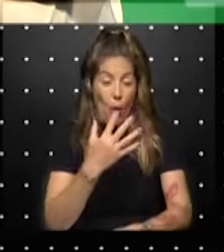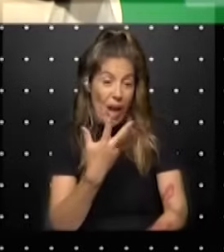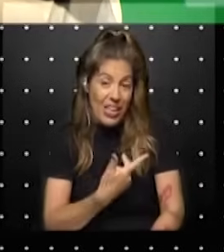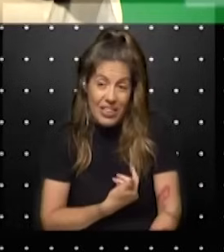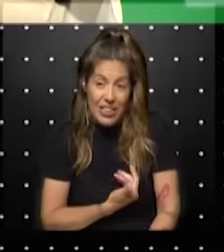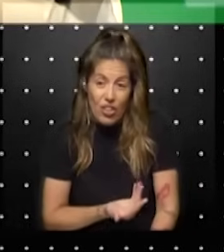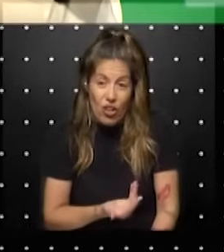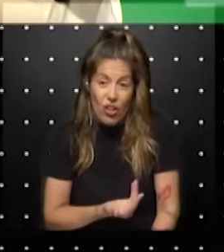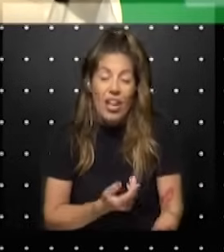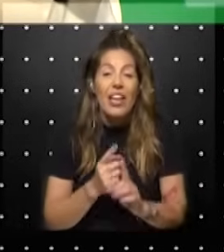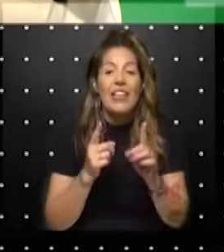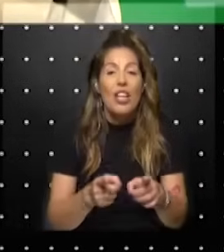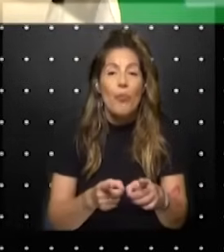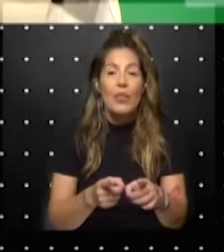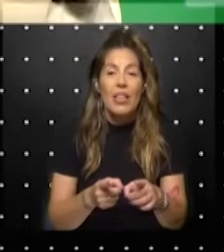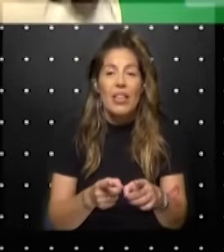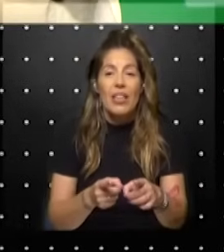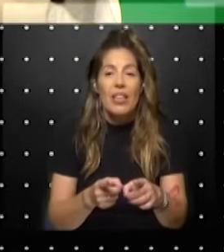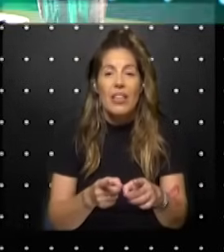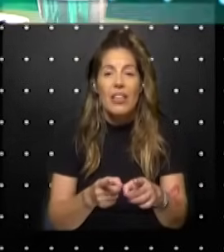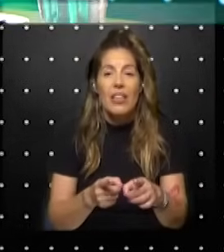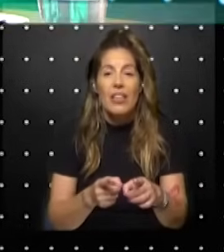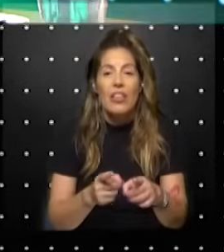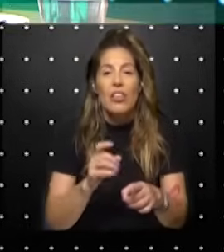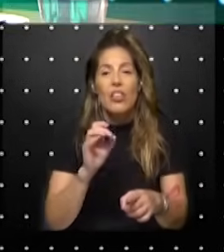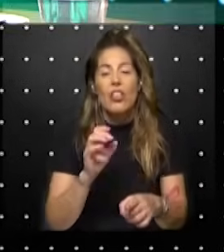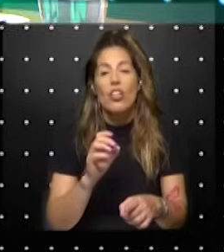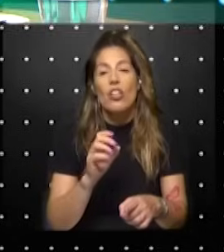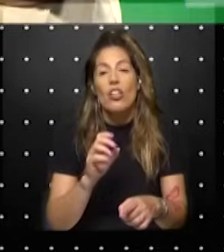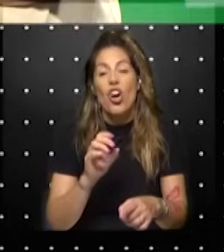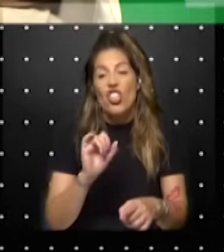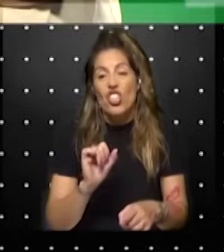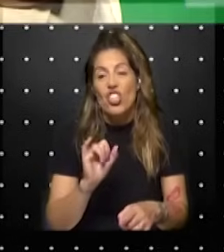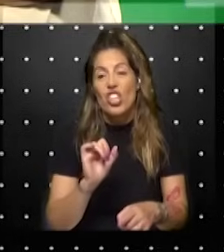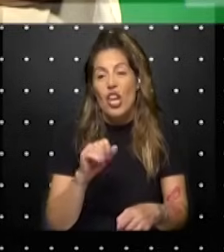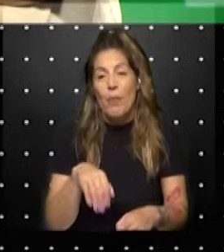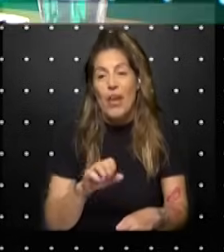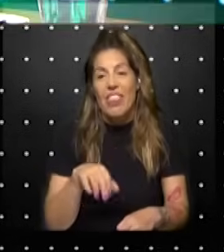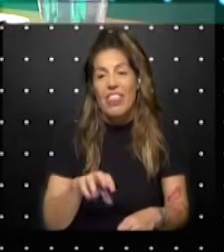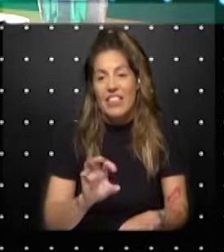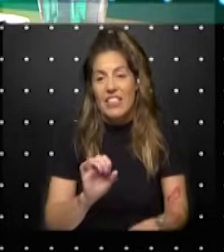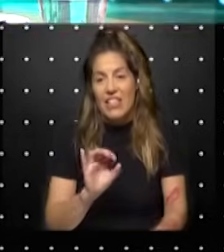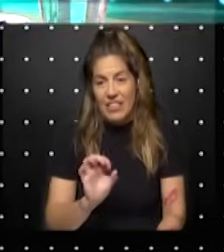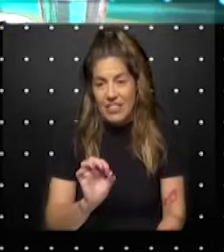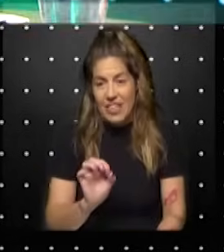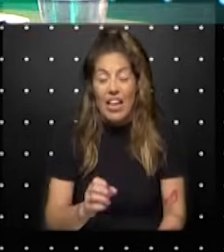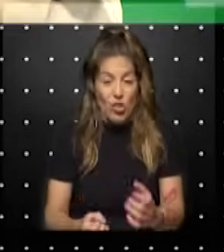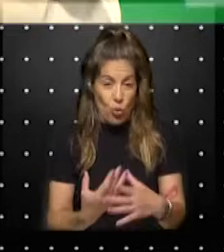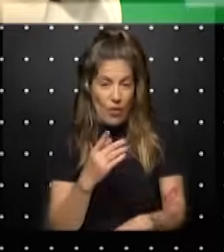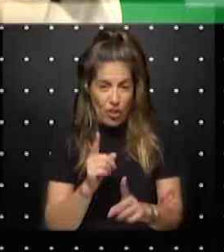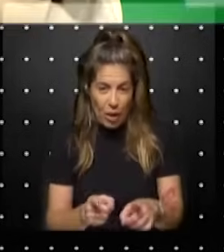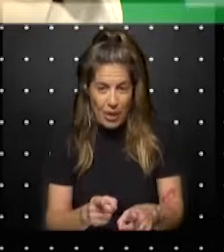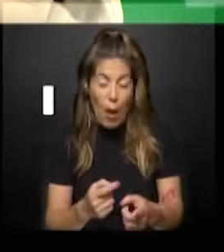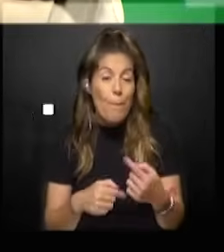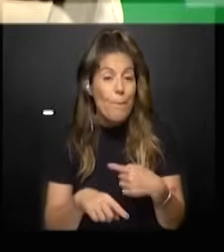palestinos y un poco de los yemenitas también. Los rebeldes hutíes. ¿No? Sí. Uh-huh. Que, un actor que nuevo en la región. Sí.